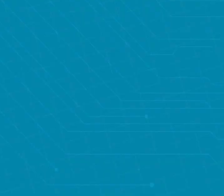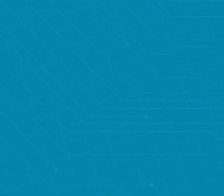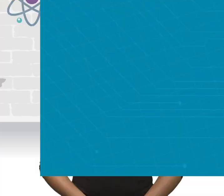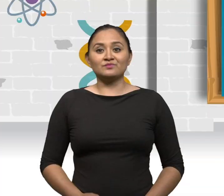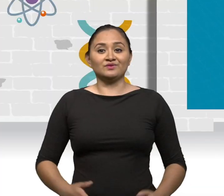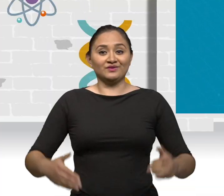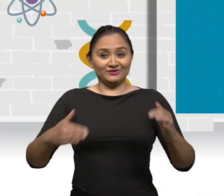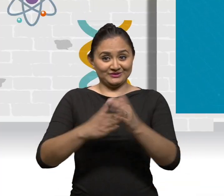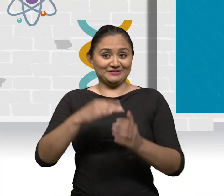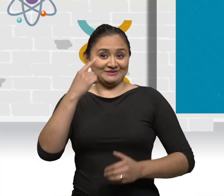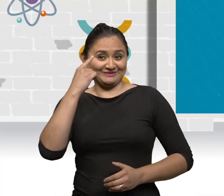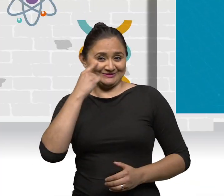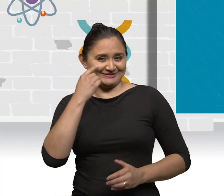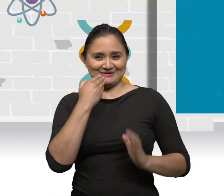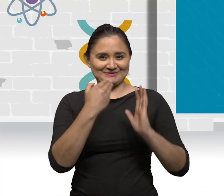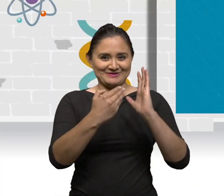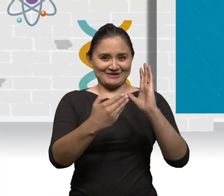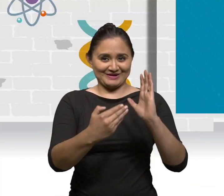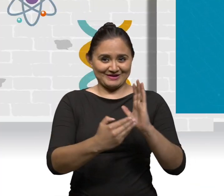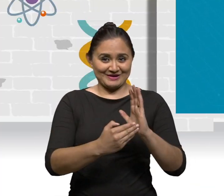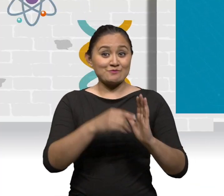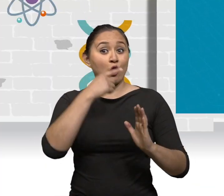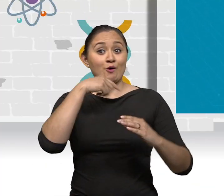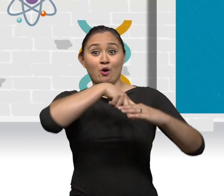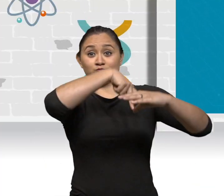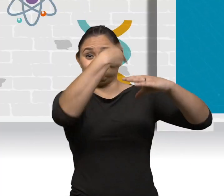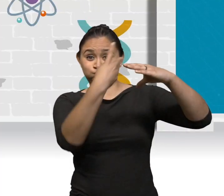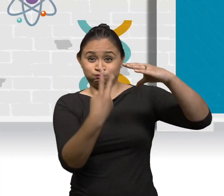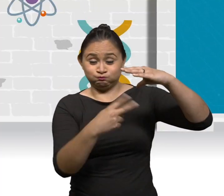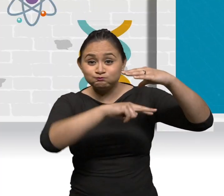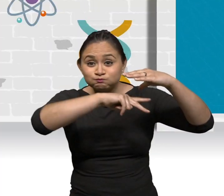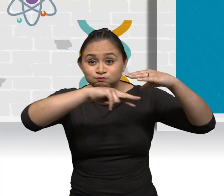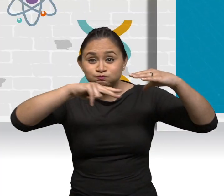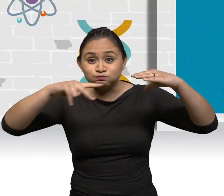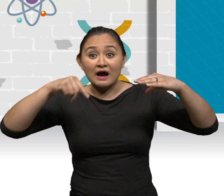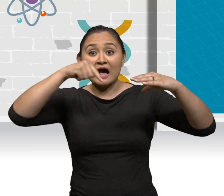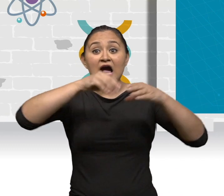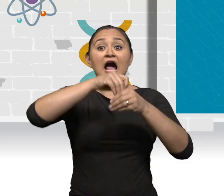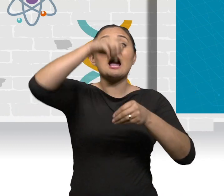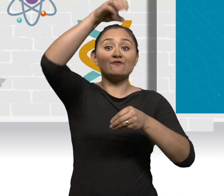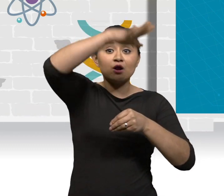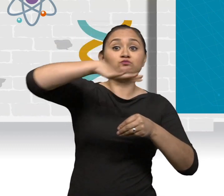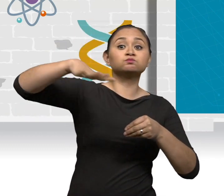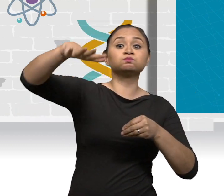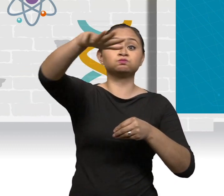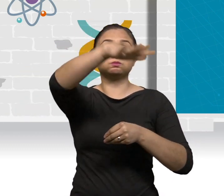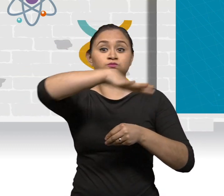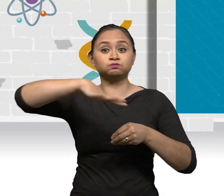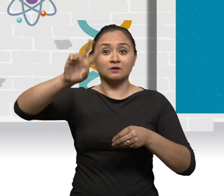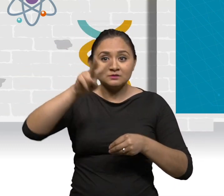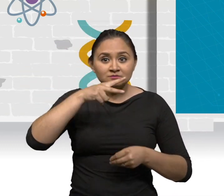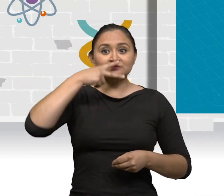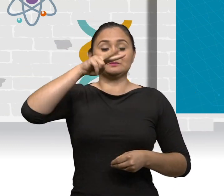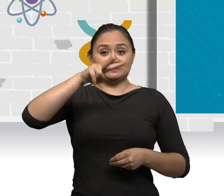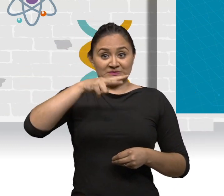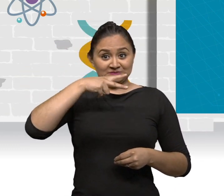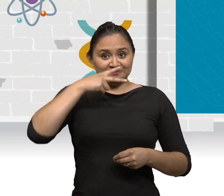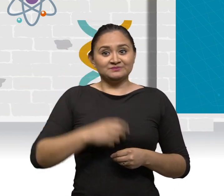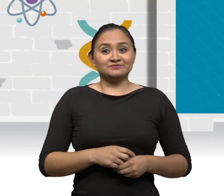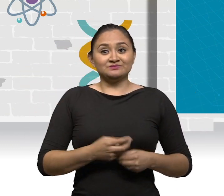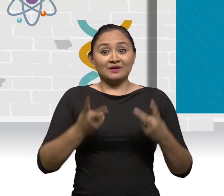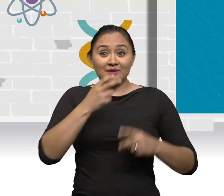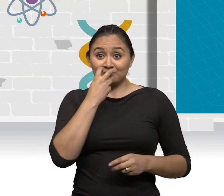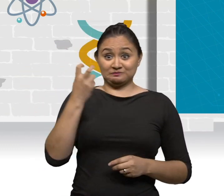final. Volvamos entonces al ejemplo del buzo. La presión fuera del agua es una atmósfera y el volumen del aire